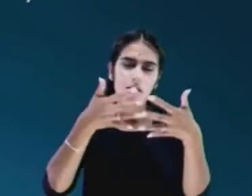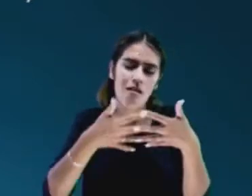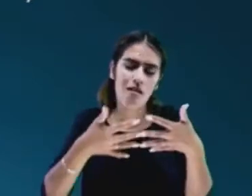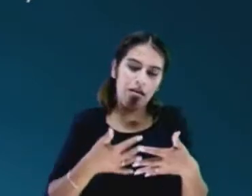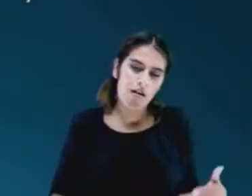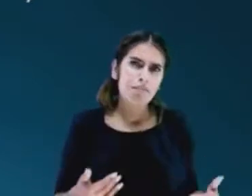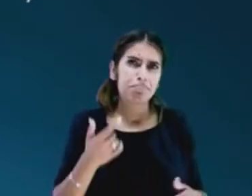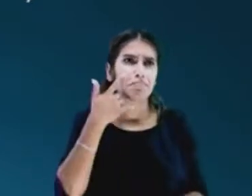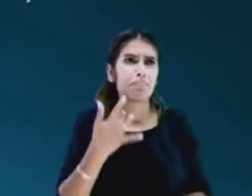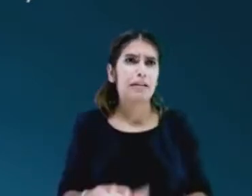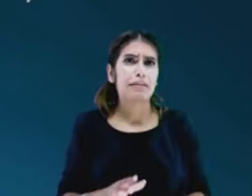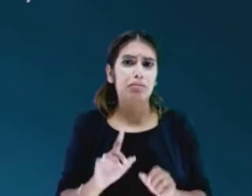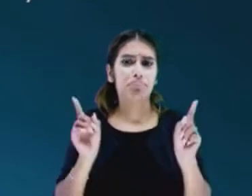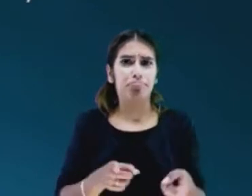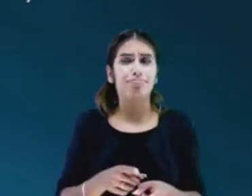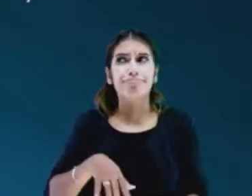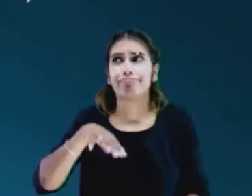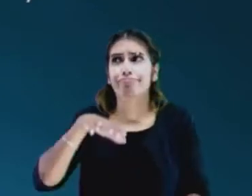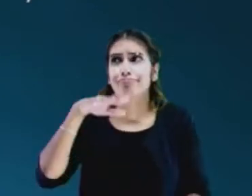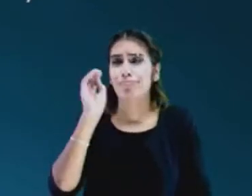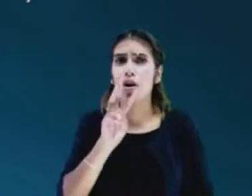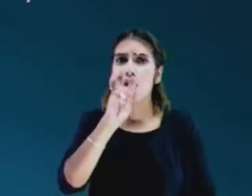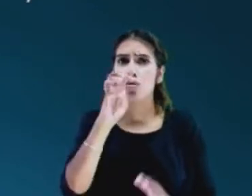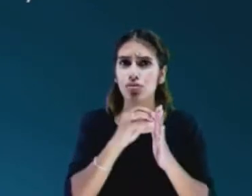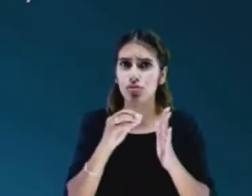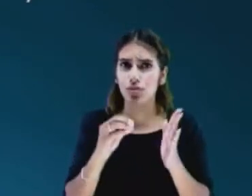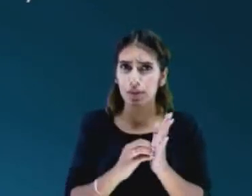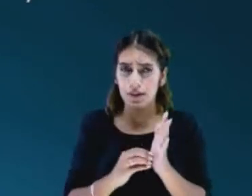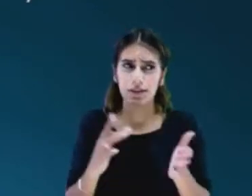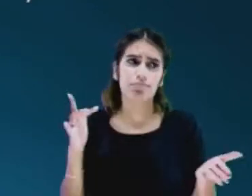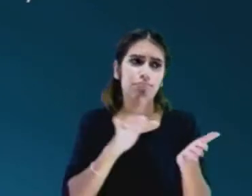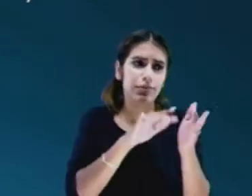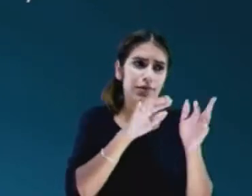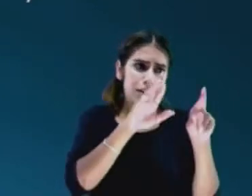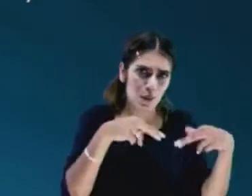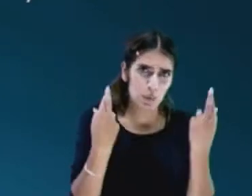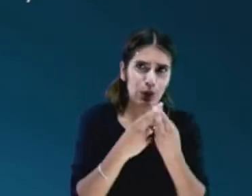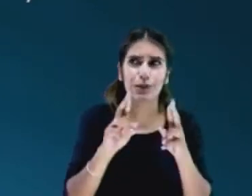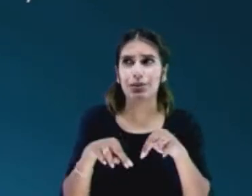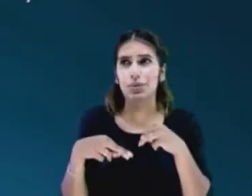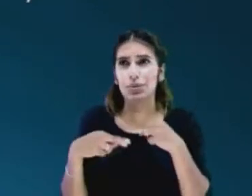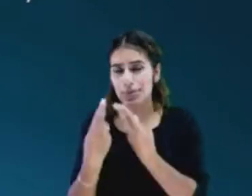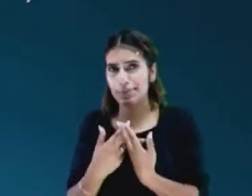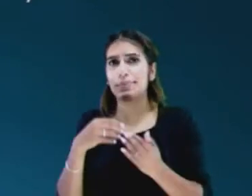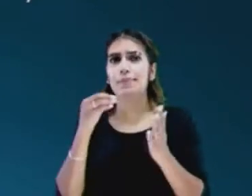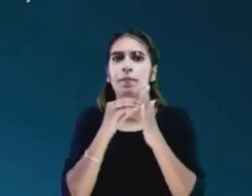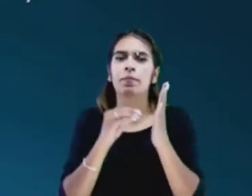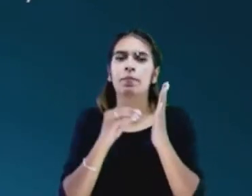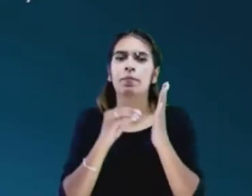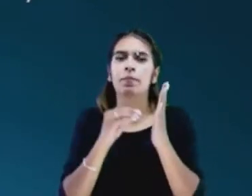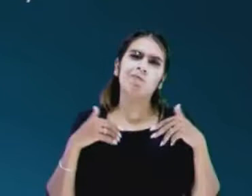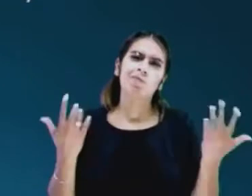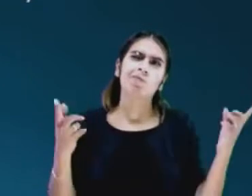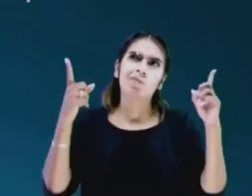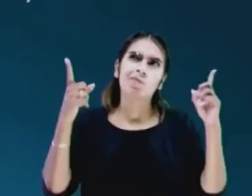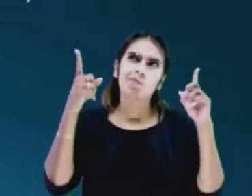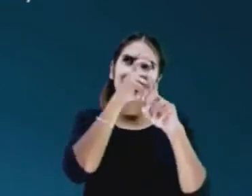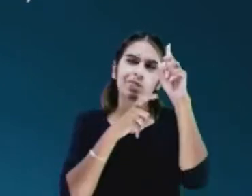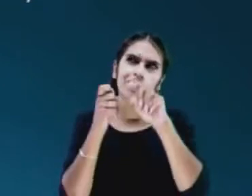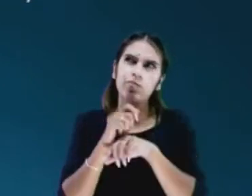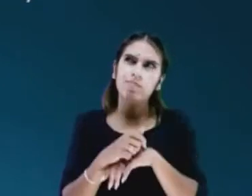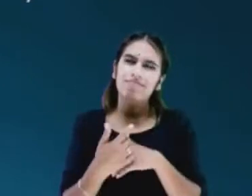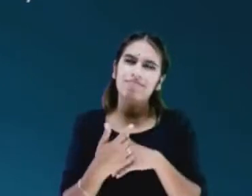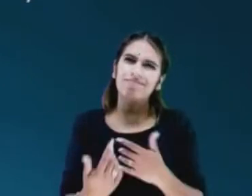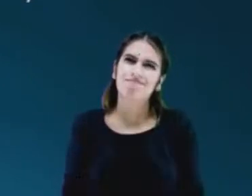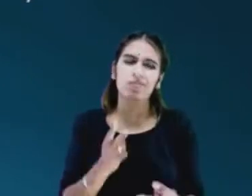unas ocho reuniones sobre esto yo que lo más importante de eso que es lo que se quiere y eso es un tema que fue fue construido